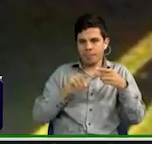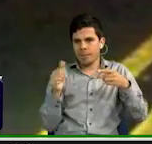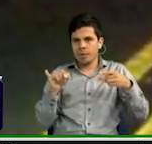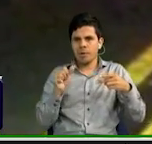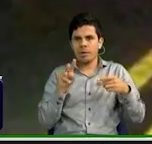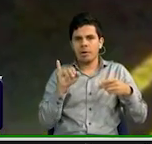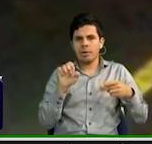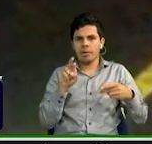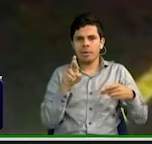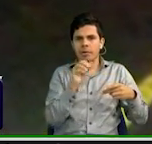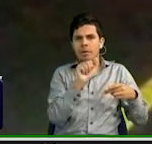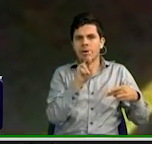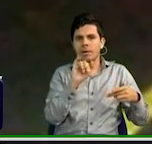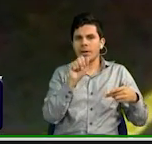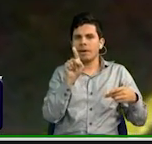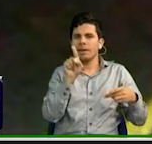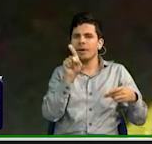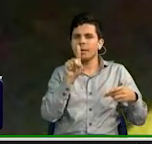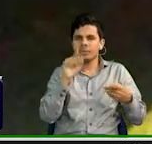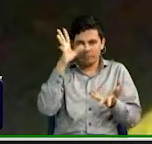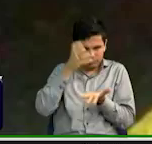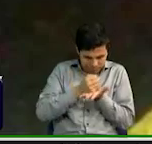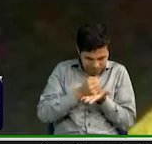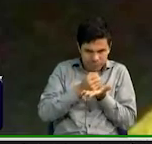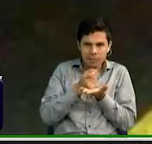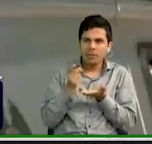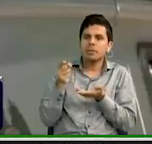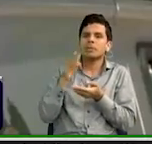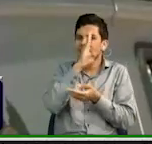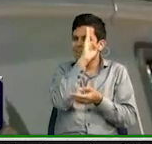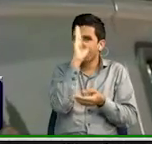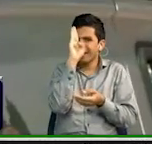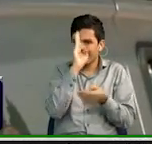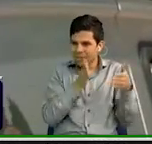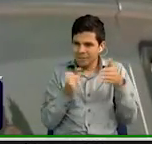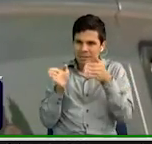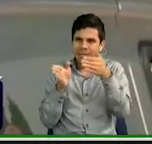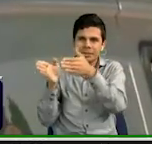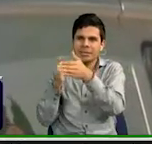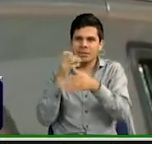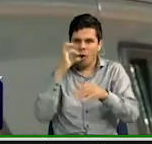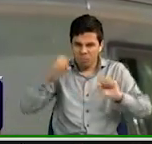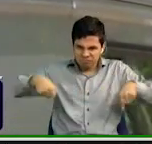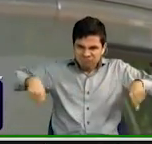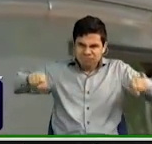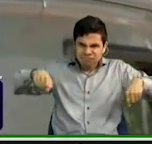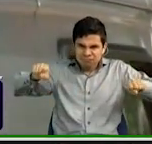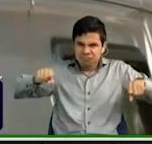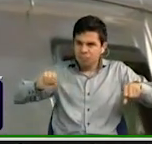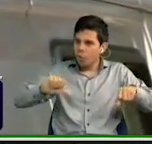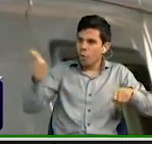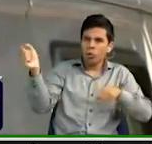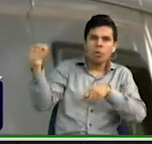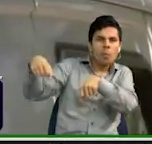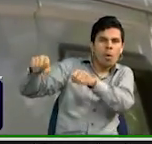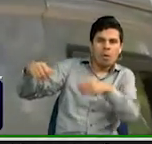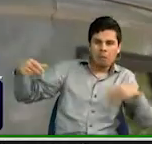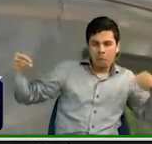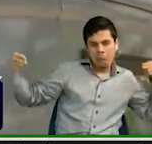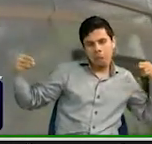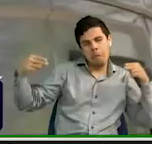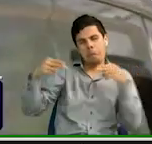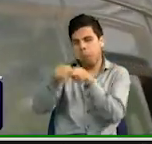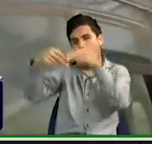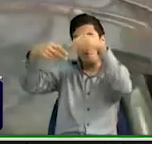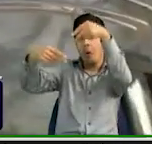javier arias oriundo de curití murió en la vía que comunica a bucaramanga con shaquille el conductor de una moto de alto cilindraje chocó con otro velocípedo que al parecer